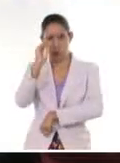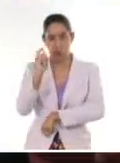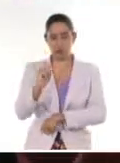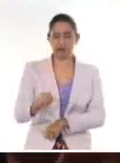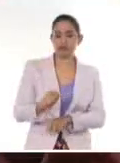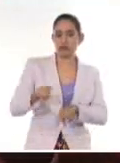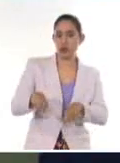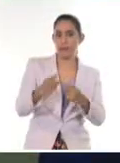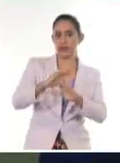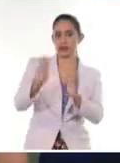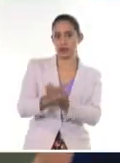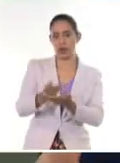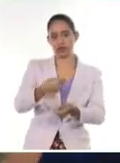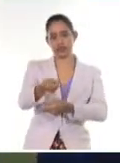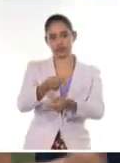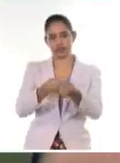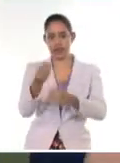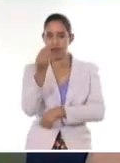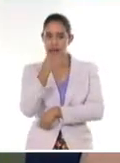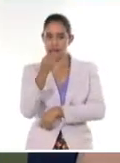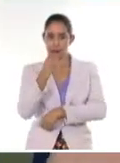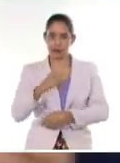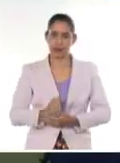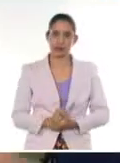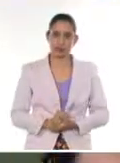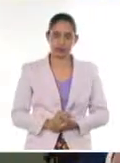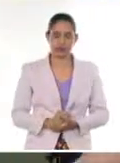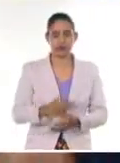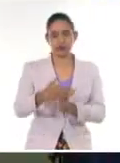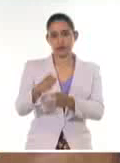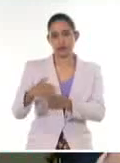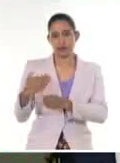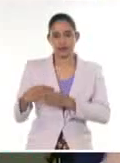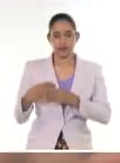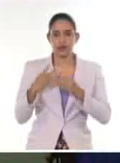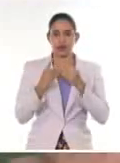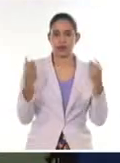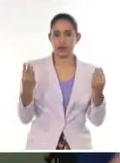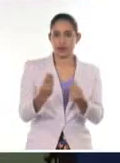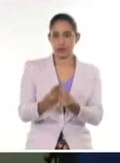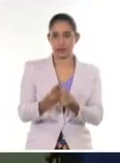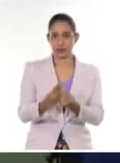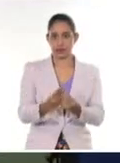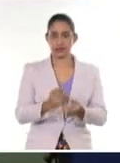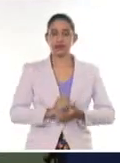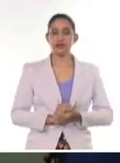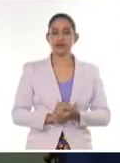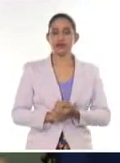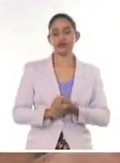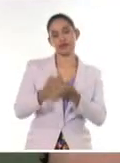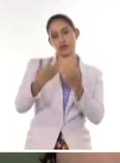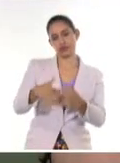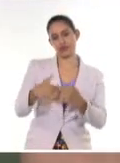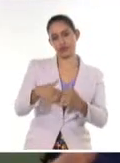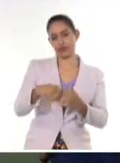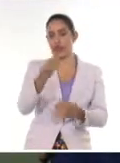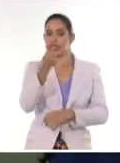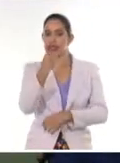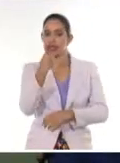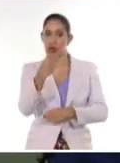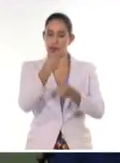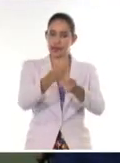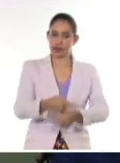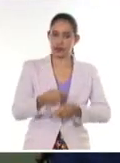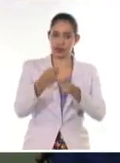completamente desventajosas. La misión de los departamentos de agricultura de los estados no es una misión de comercio, no